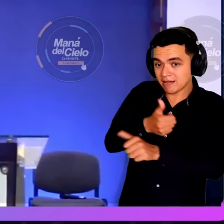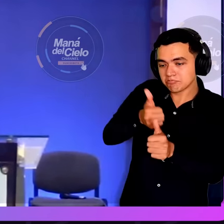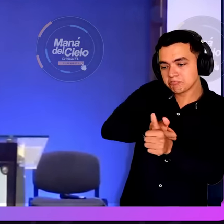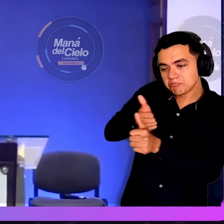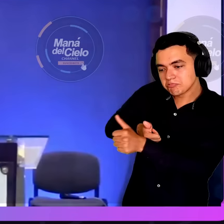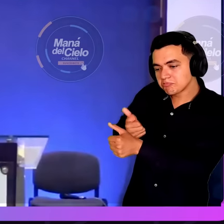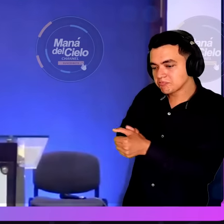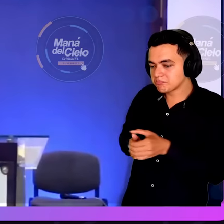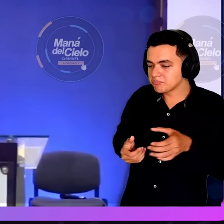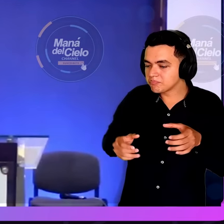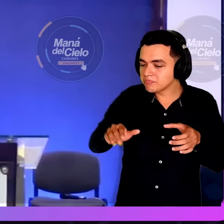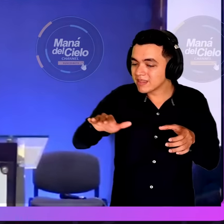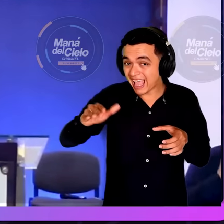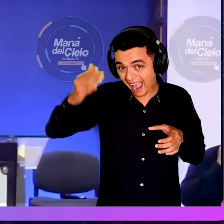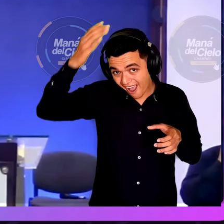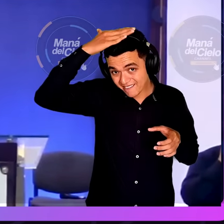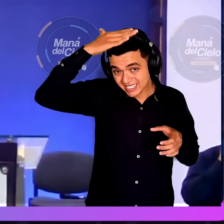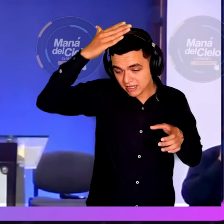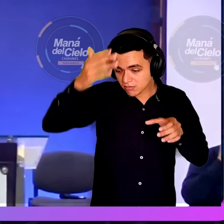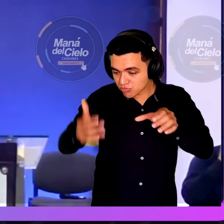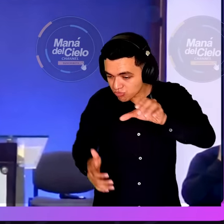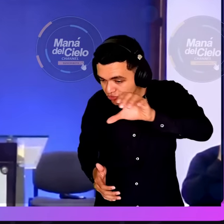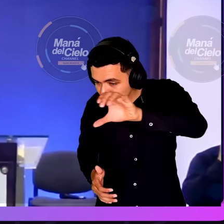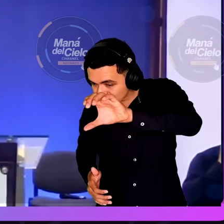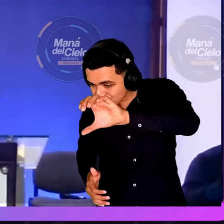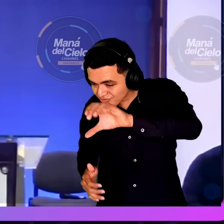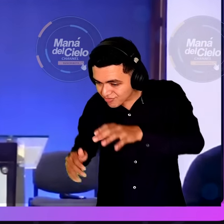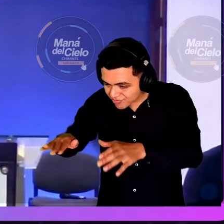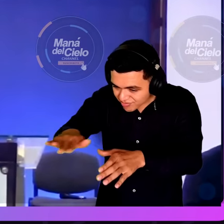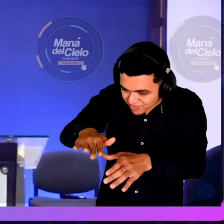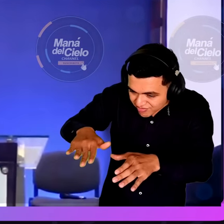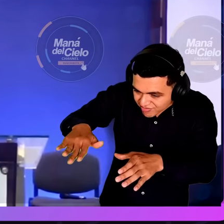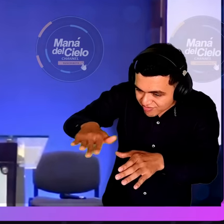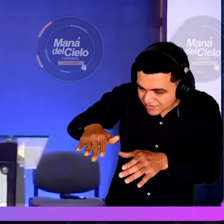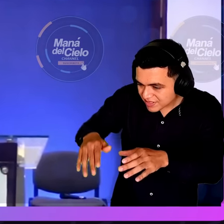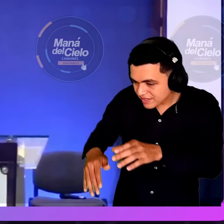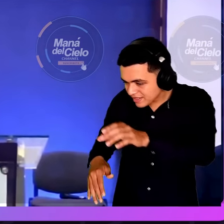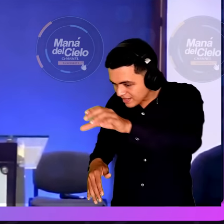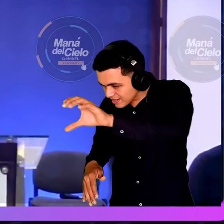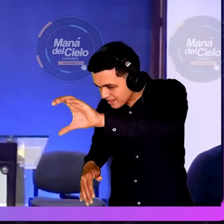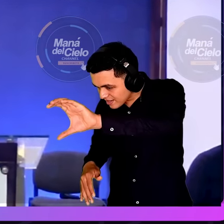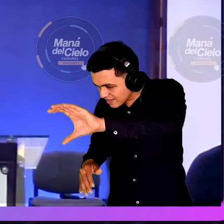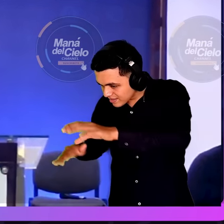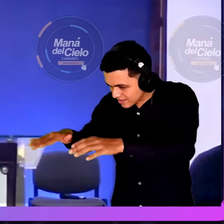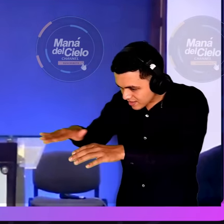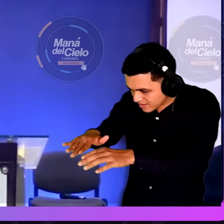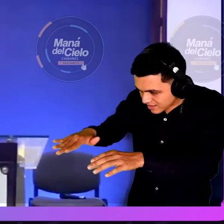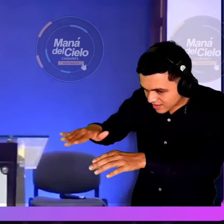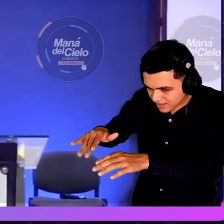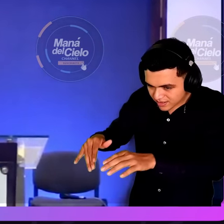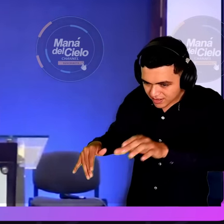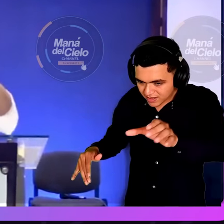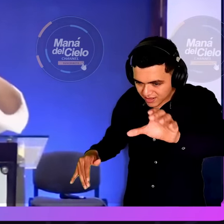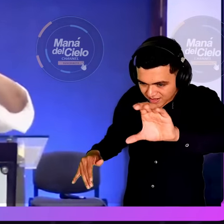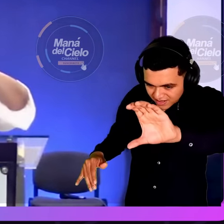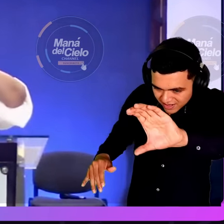que sacara que las ovejitas se fueran, entonces agarraba un frasco,